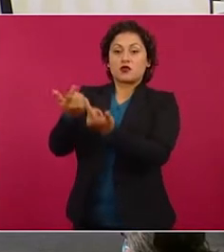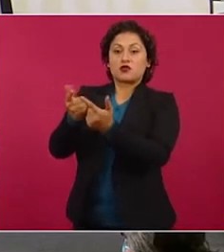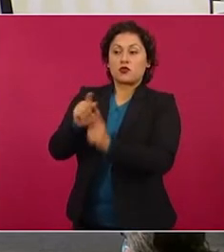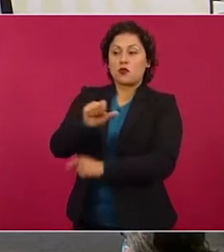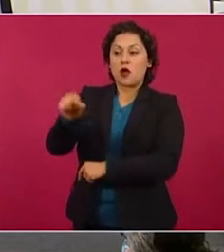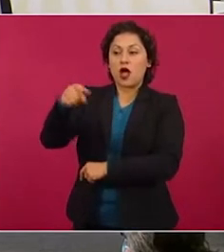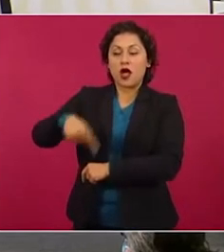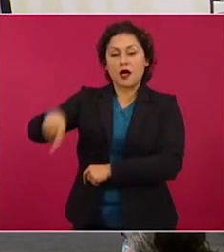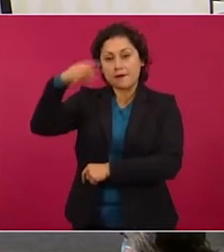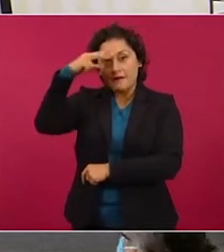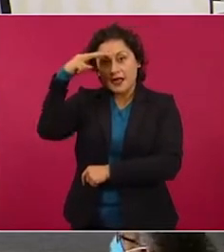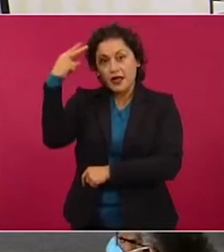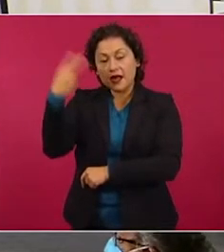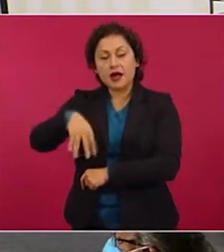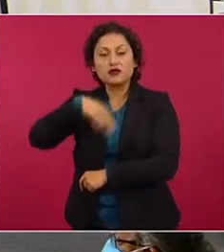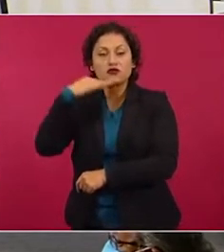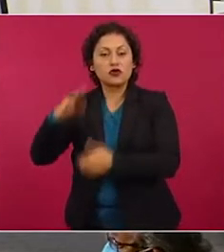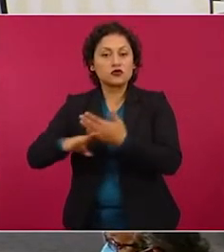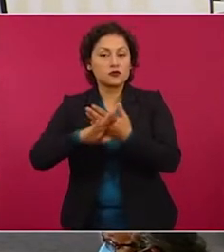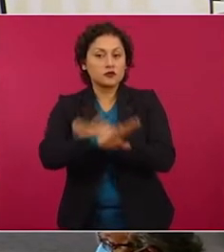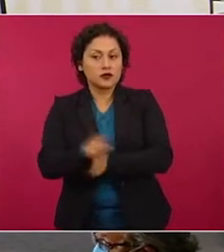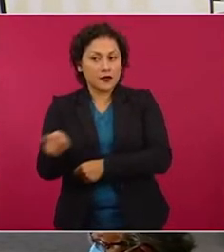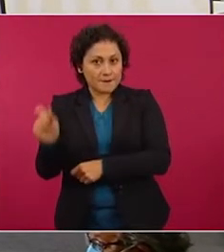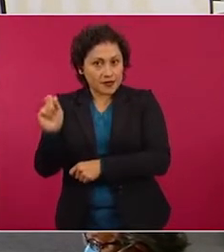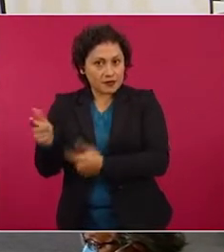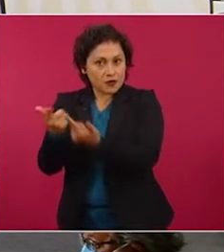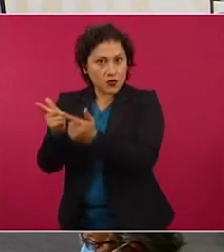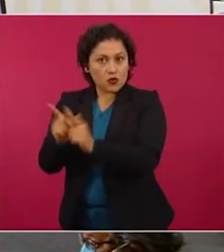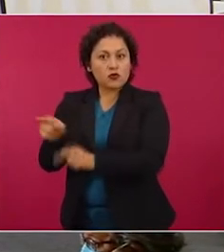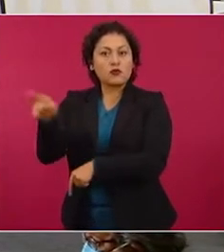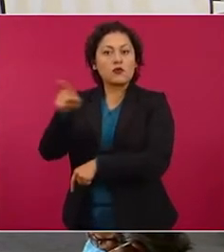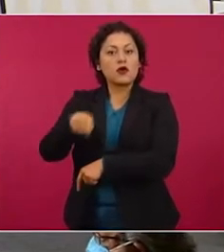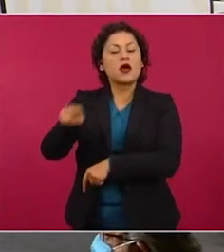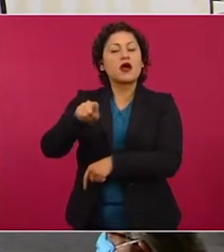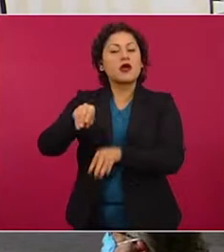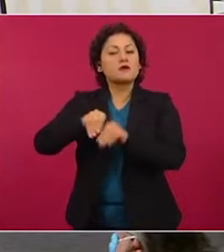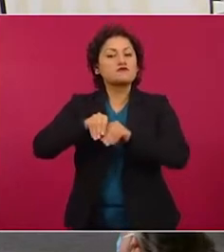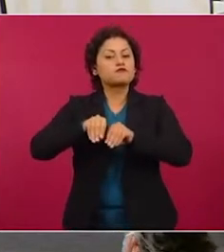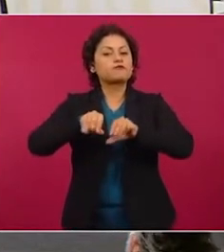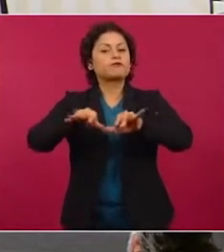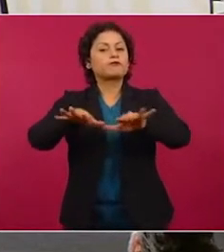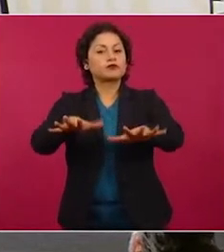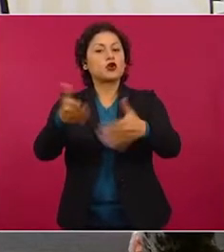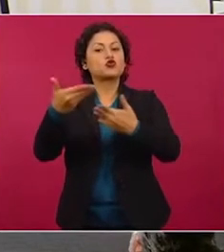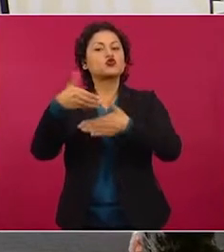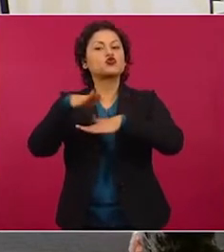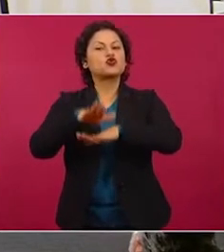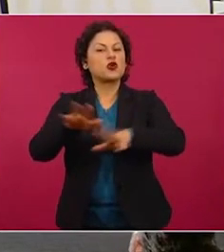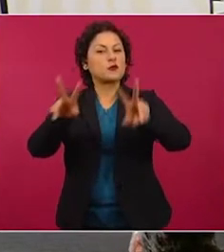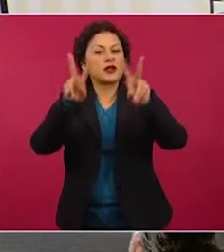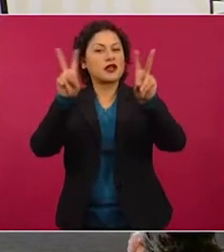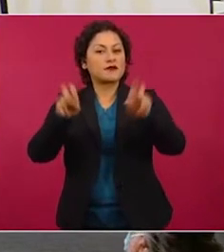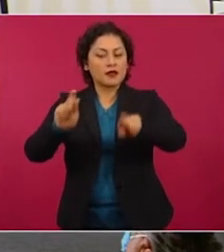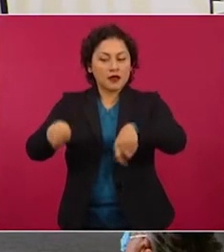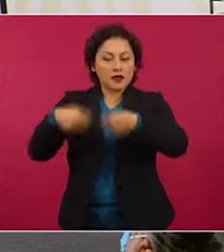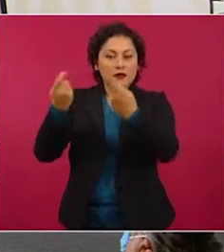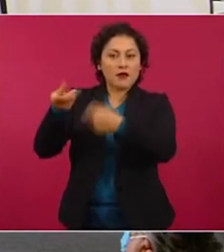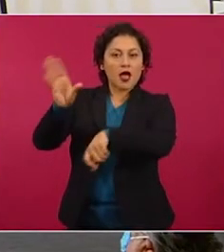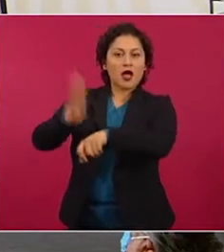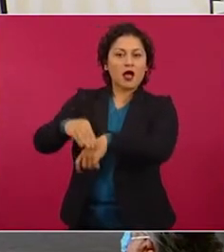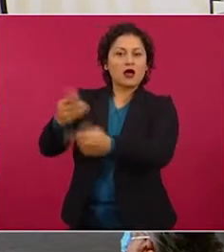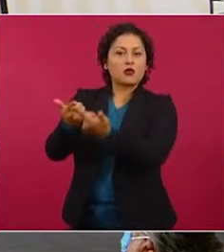Impunidad, publicó información falsa sobre una supuesta ampliación de las concesiones de Grupo